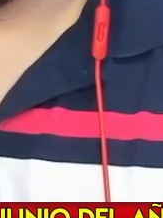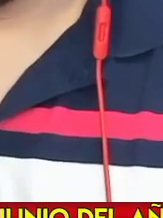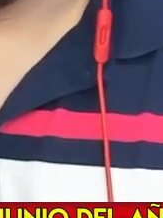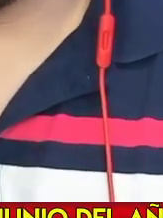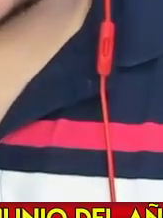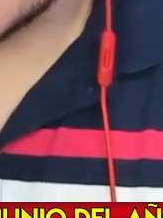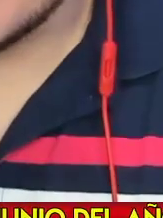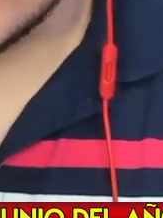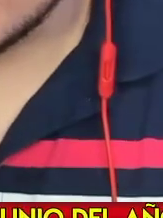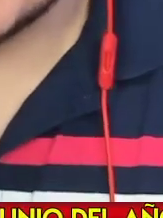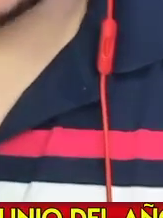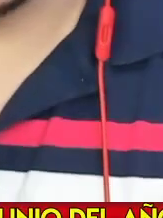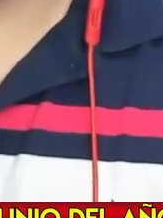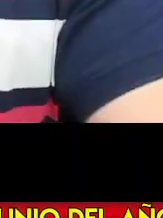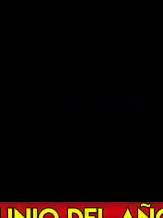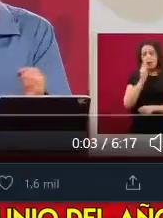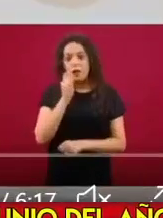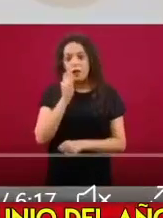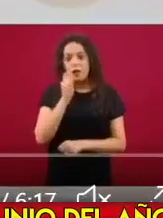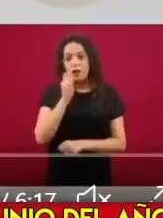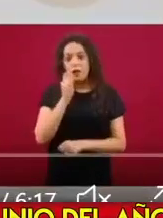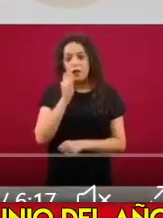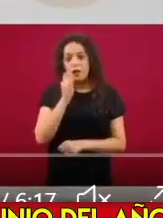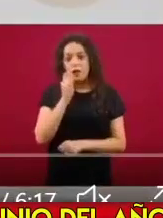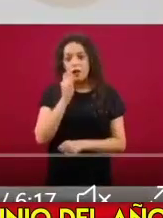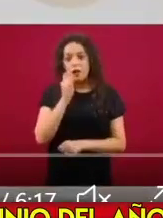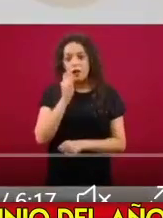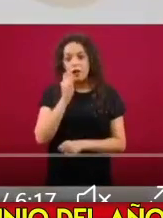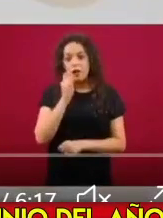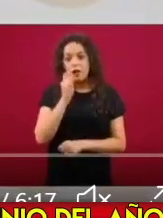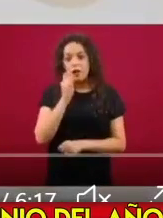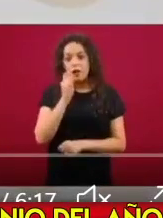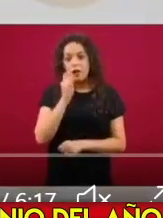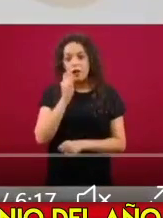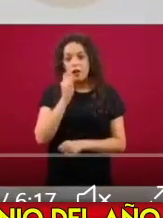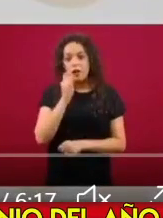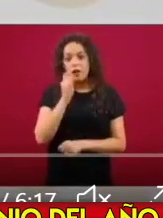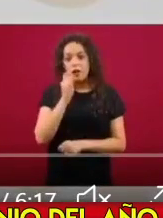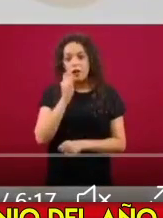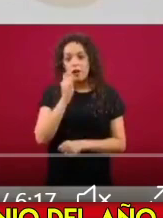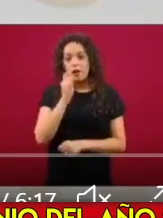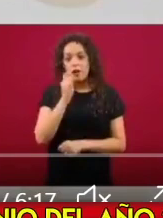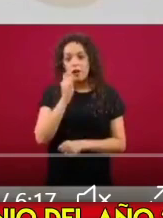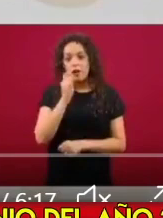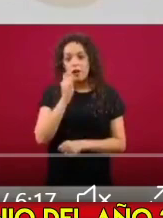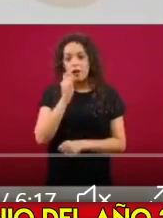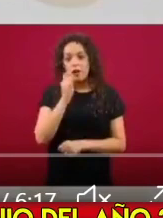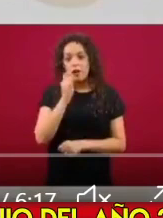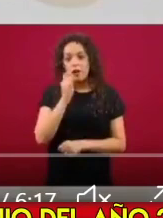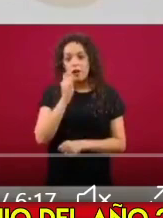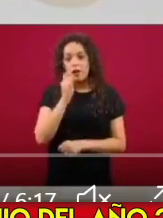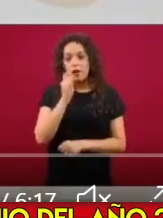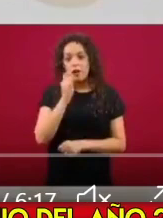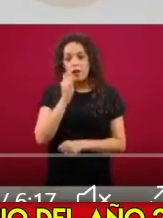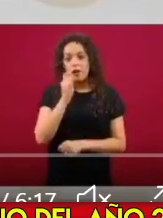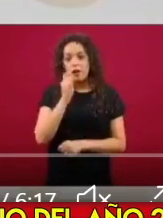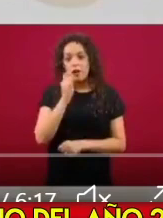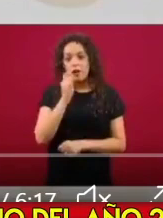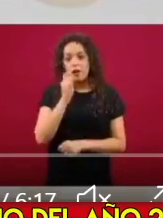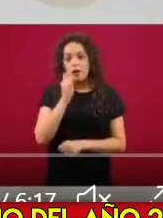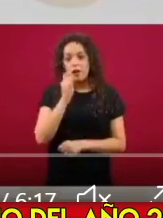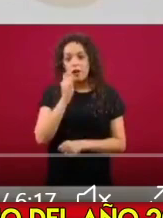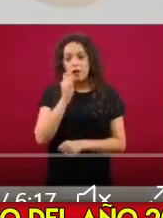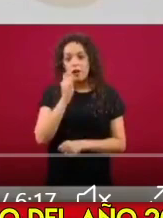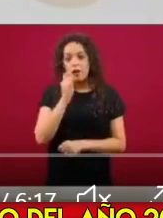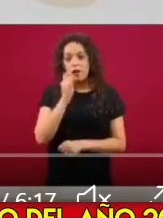y están acabando con ese medicamento cuales es el dexametazona y